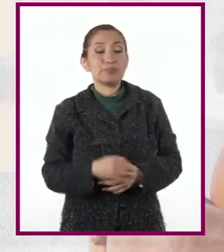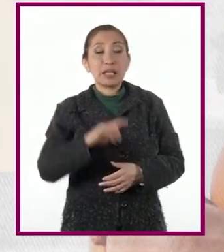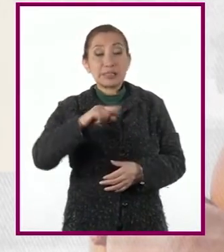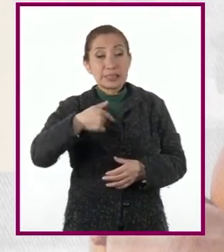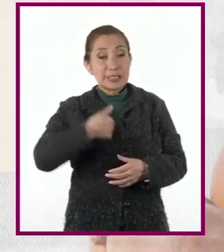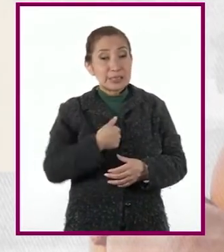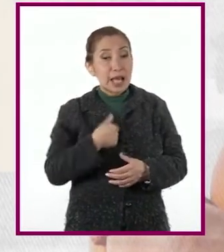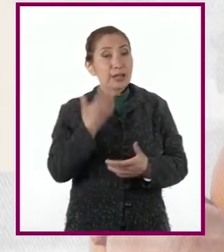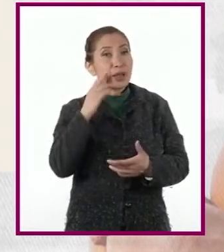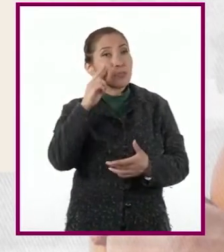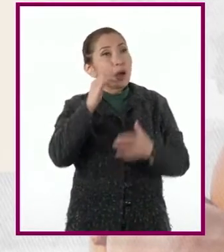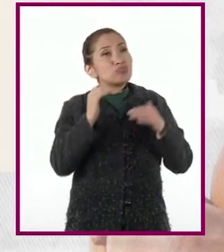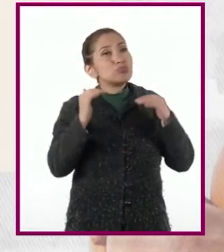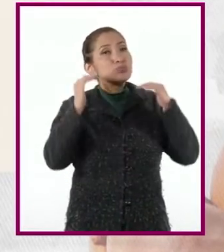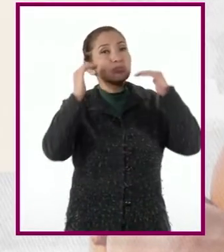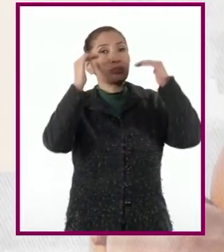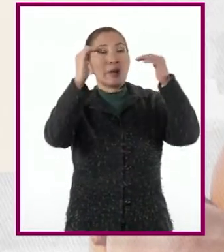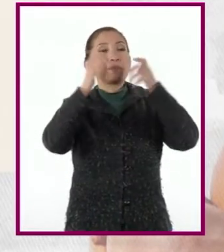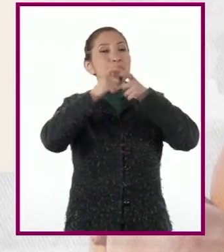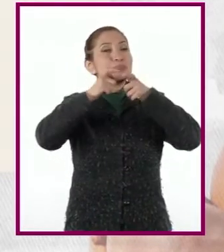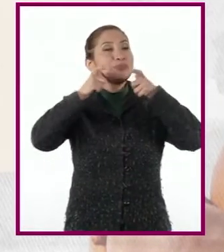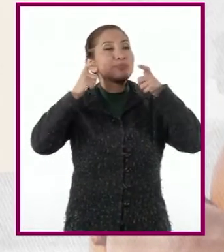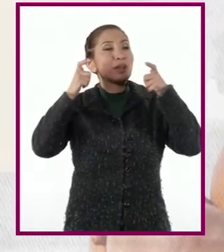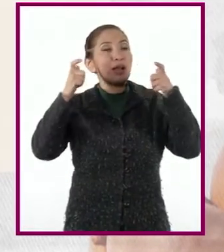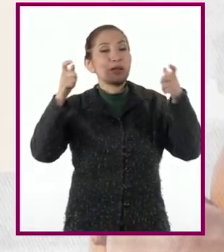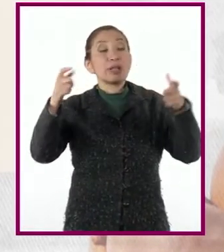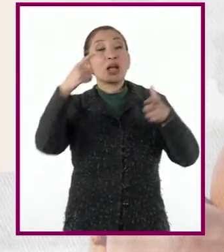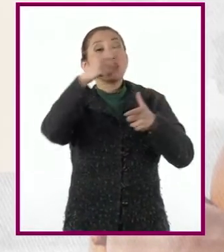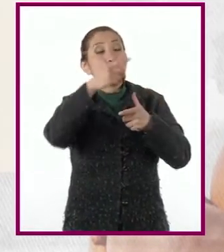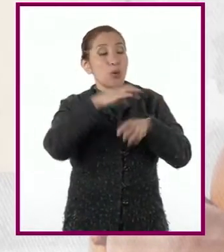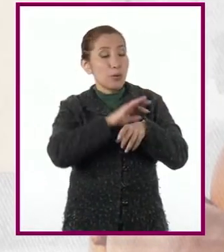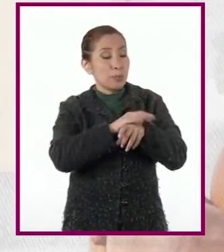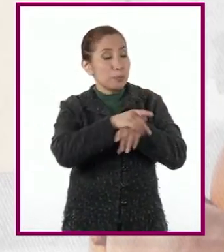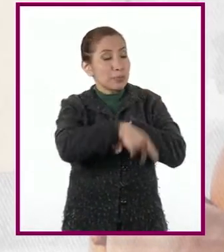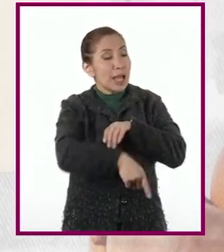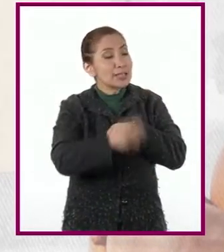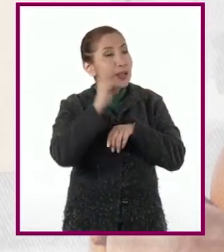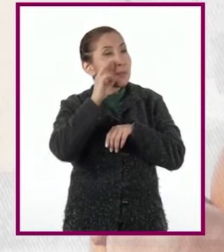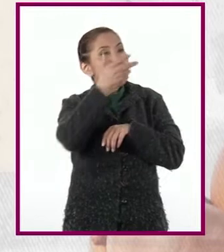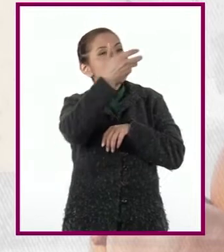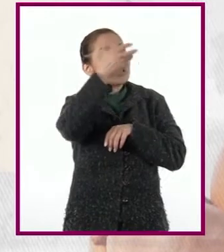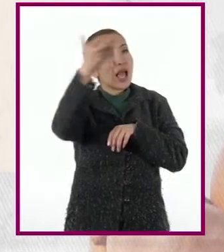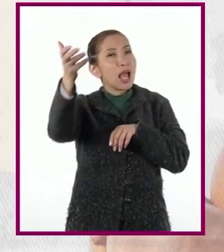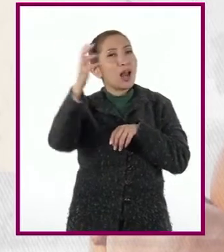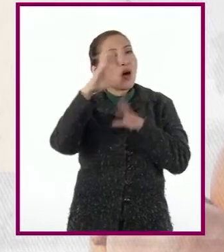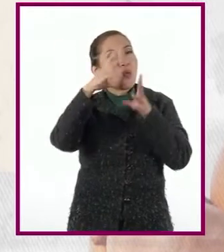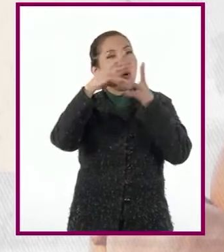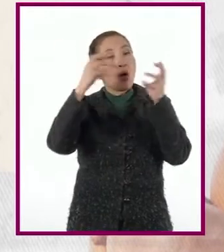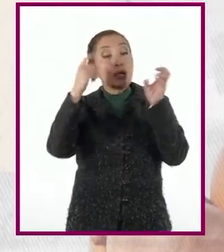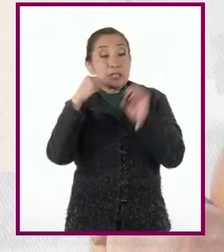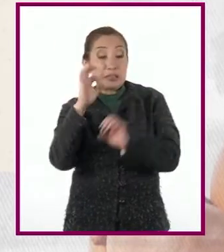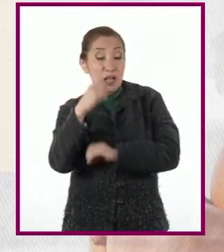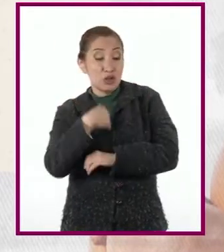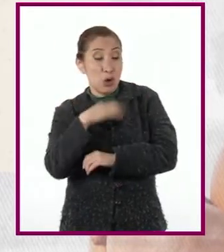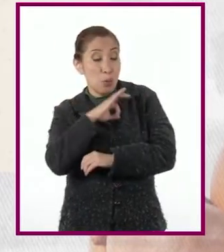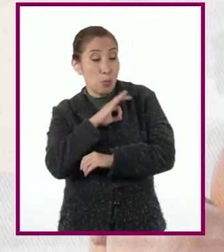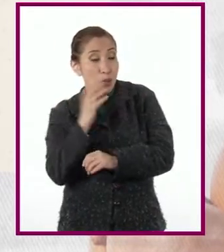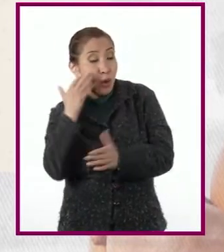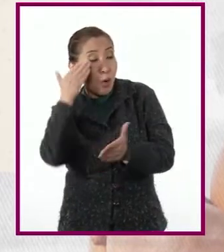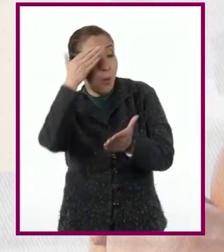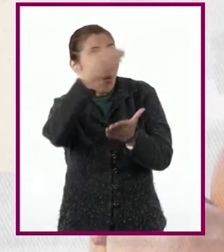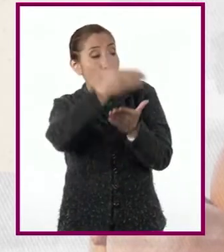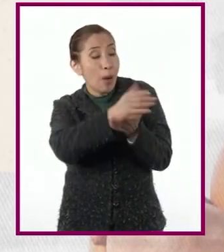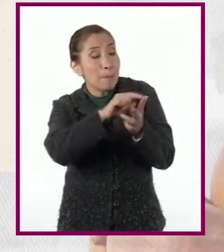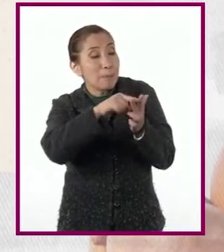de vuelo tan alto, tan extendido, que tu carne parece cielo cernido. Si yo pudiera remontarme